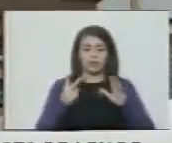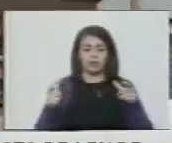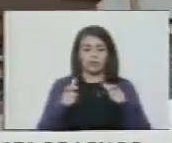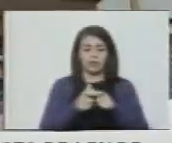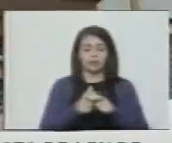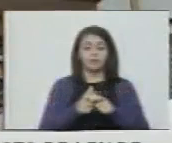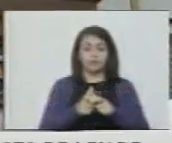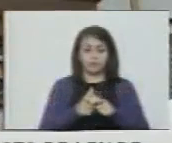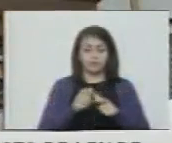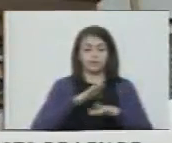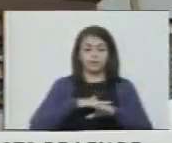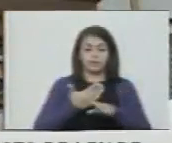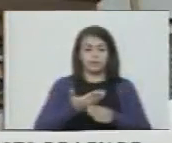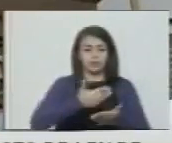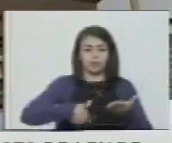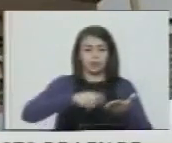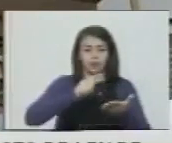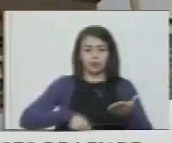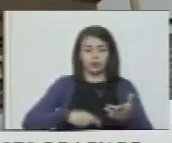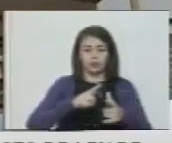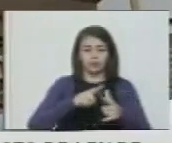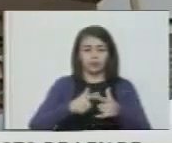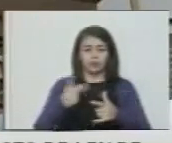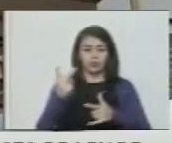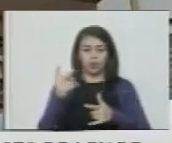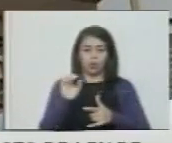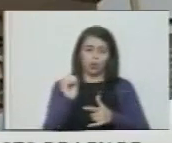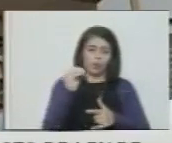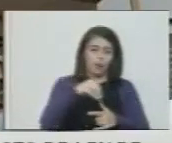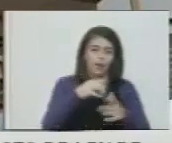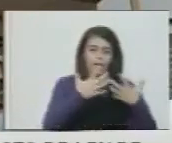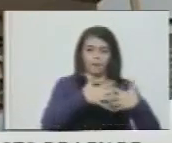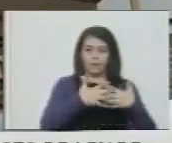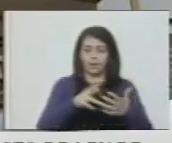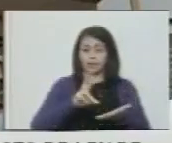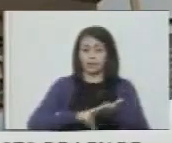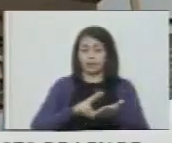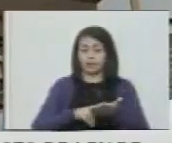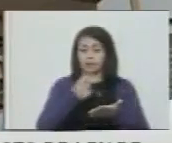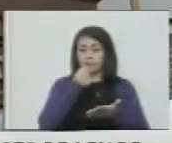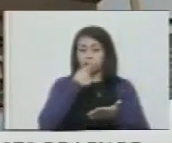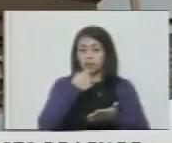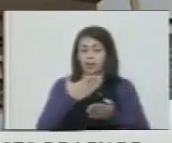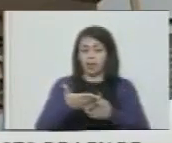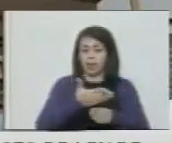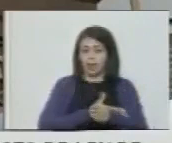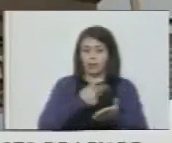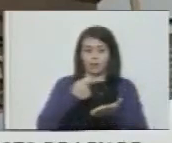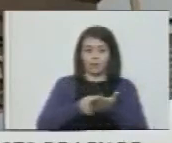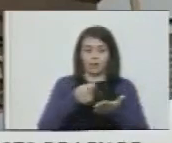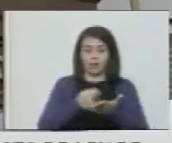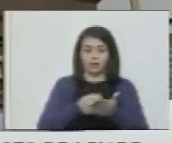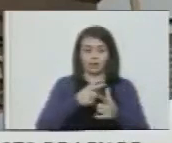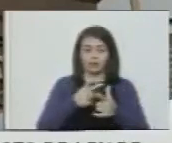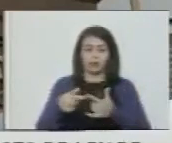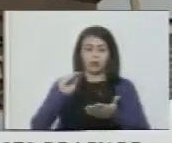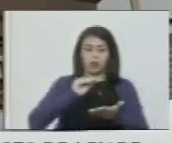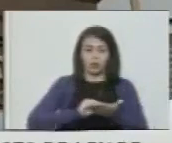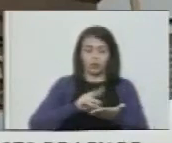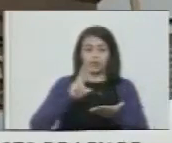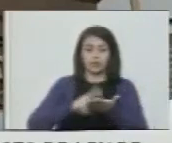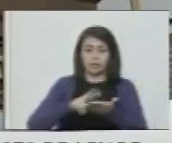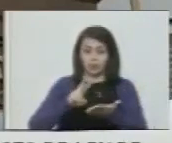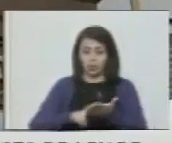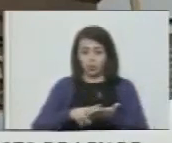Cesión de cartera. Contrato mediante el cual dos o más empresas de seguro de medicina prepagada de reaseguro